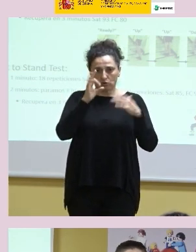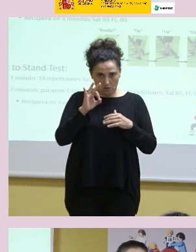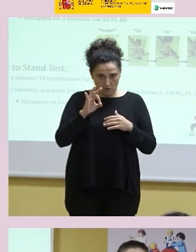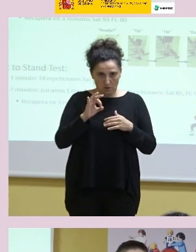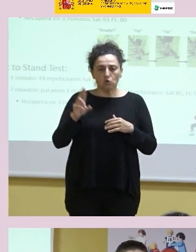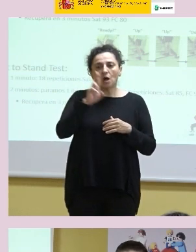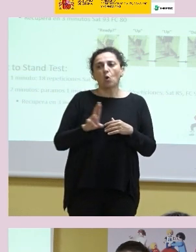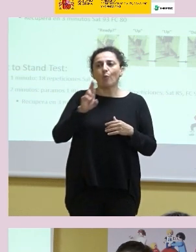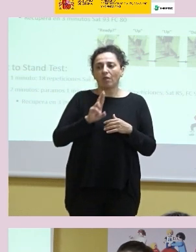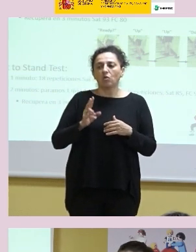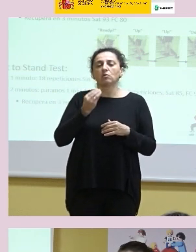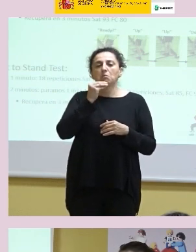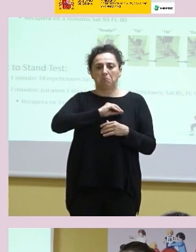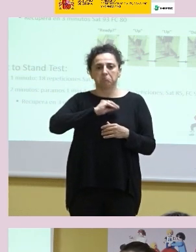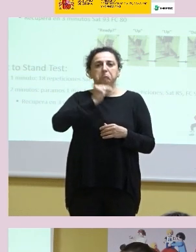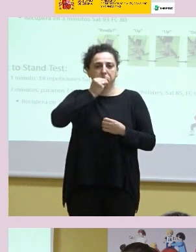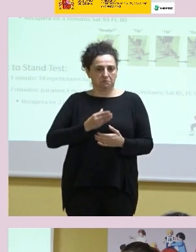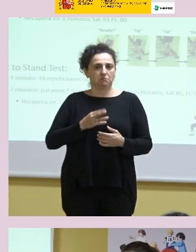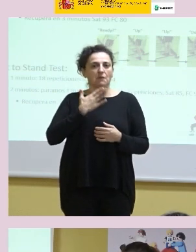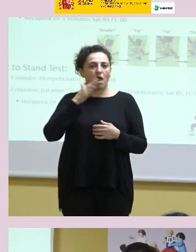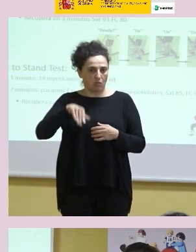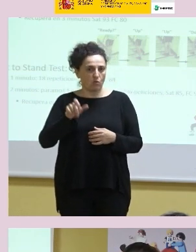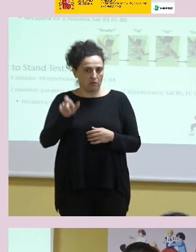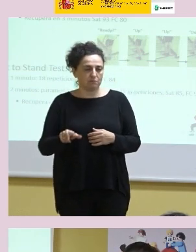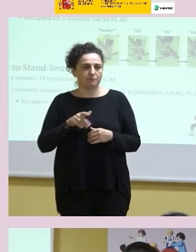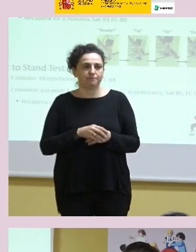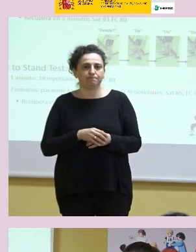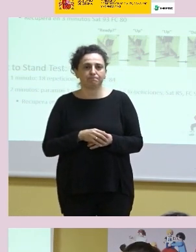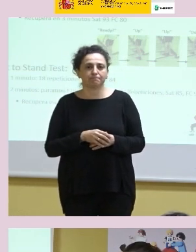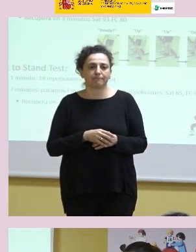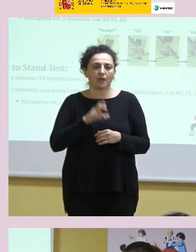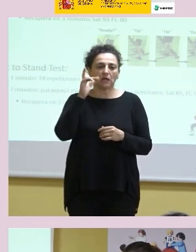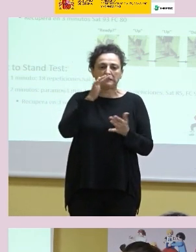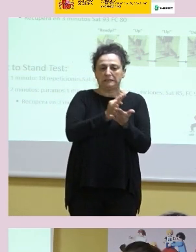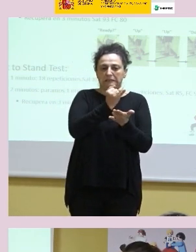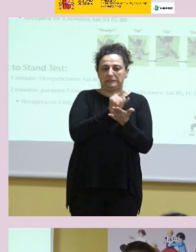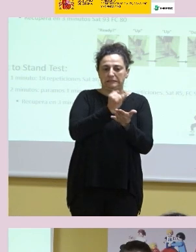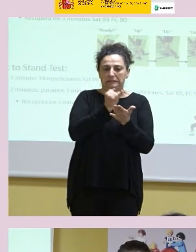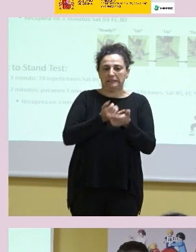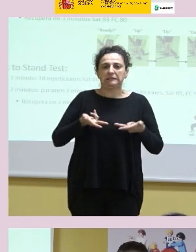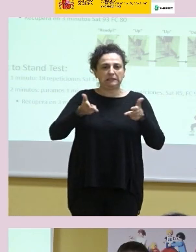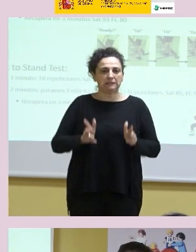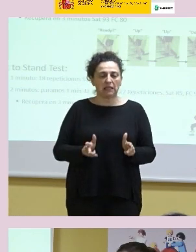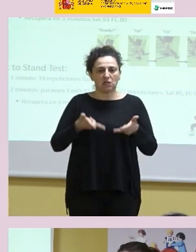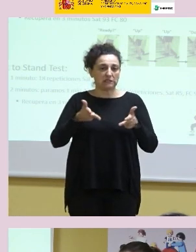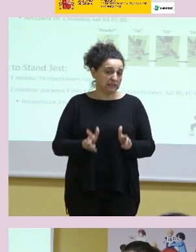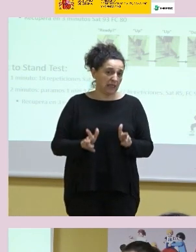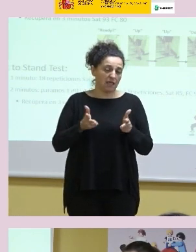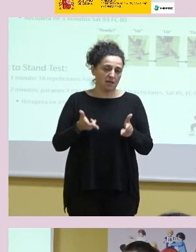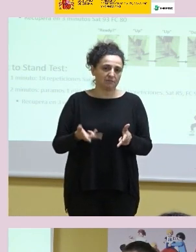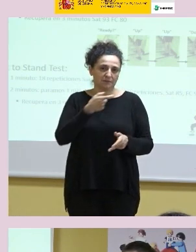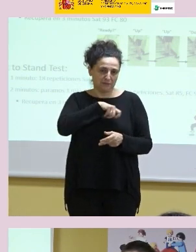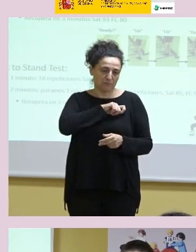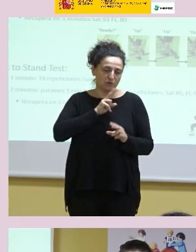es bastante buena en este paciente. Realizamos también el Sit to Stand Test, es el test de la sentadilla en español,